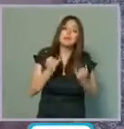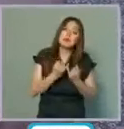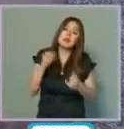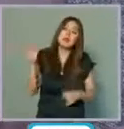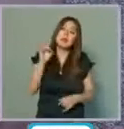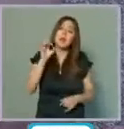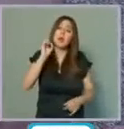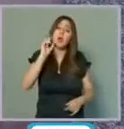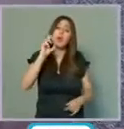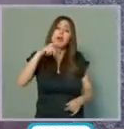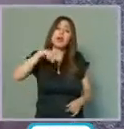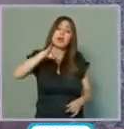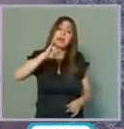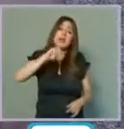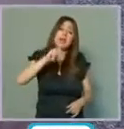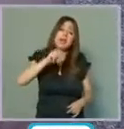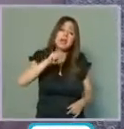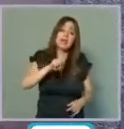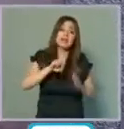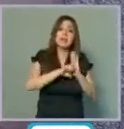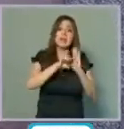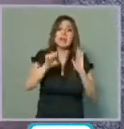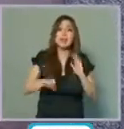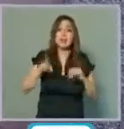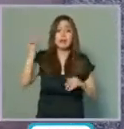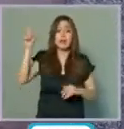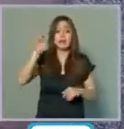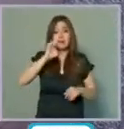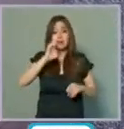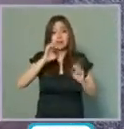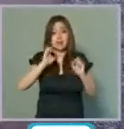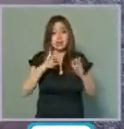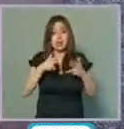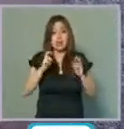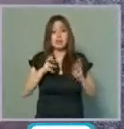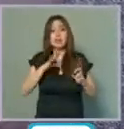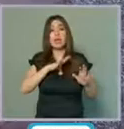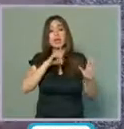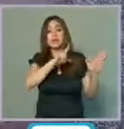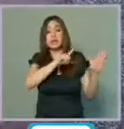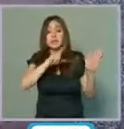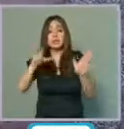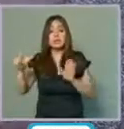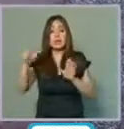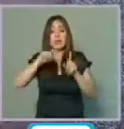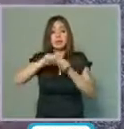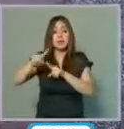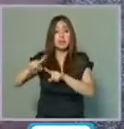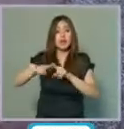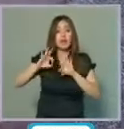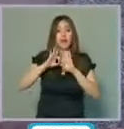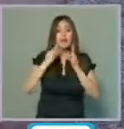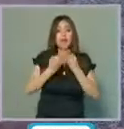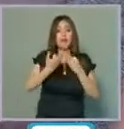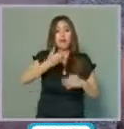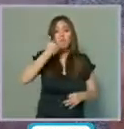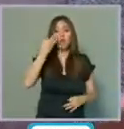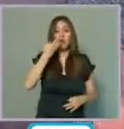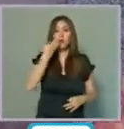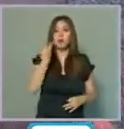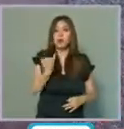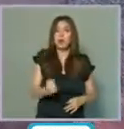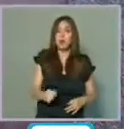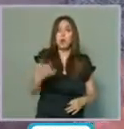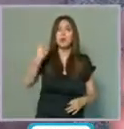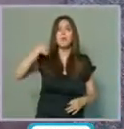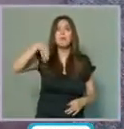bastante mexicanas. Nada más en Chiapas hay 700 especies conocidas ¿Qué? Bueno. de orquídeas. ¿700? 700. Nosotros creíamos que una